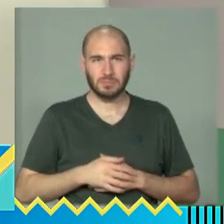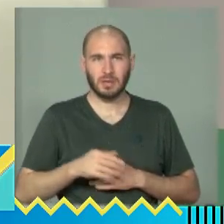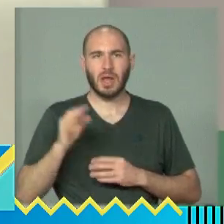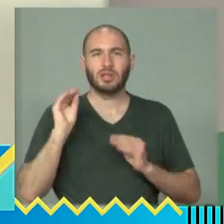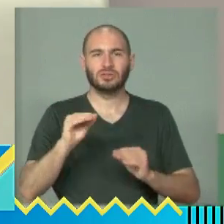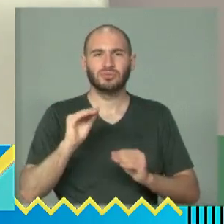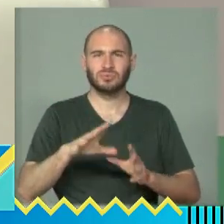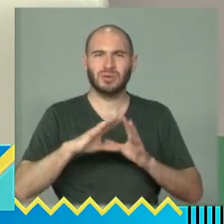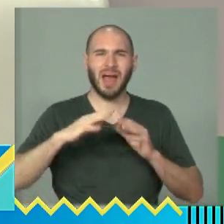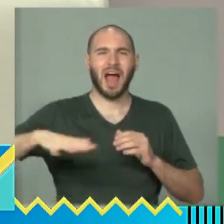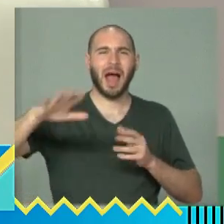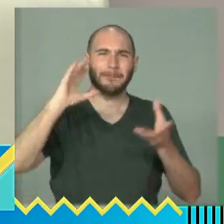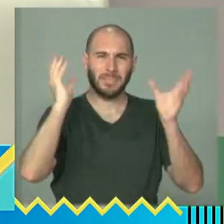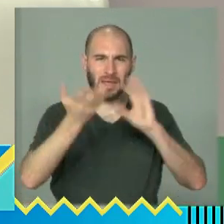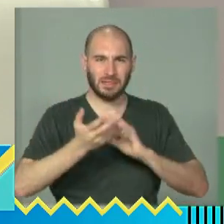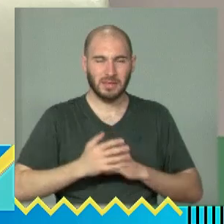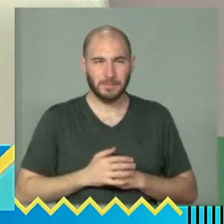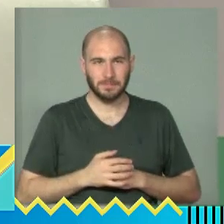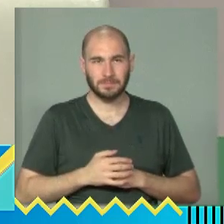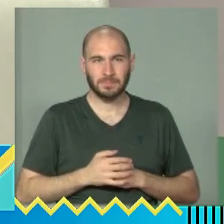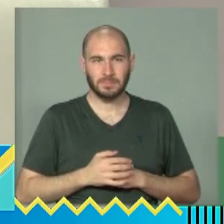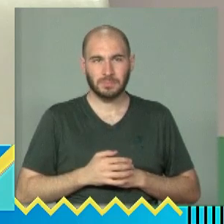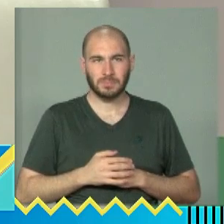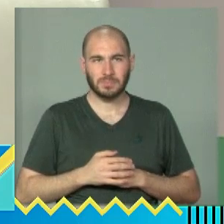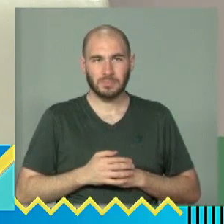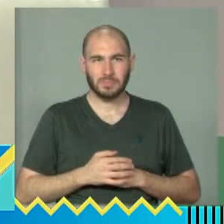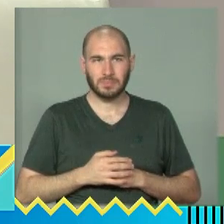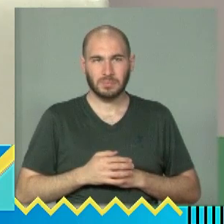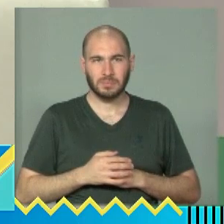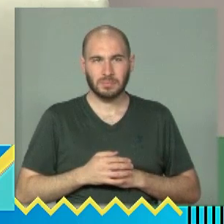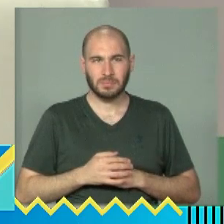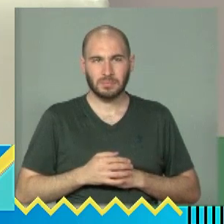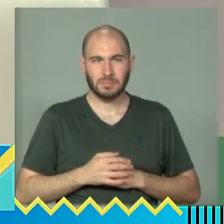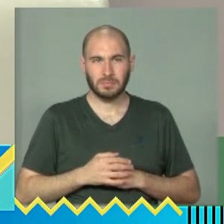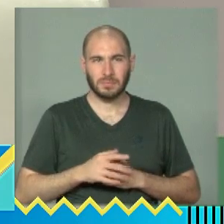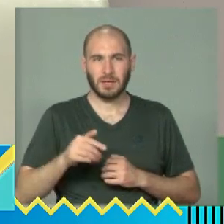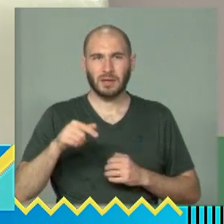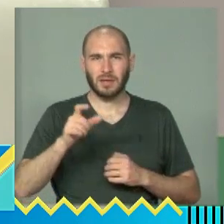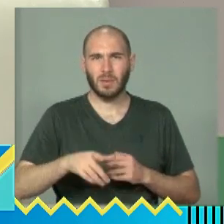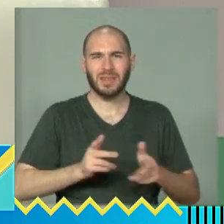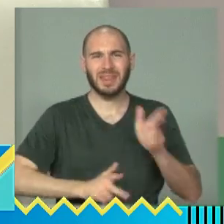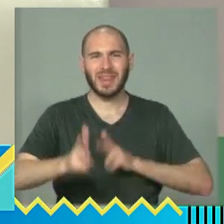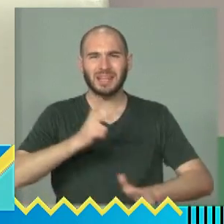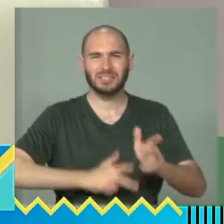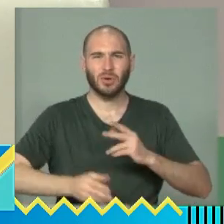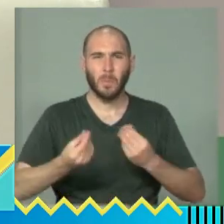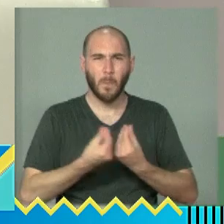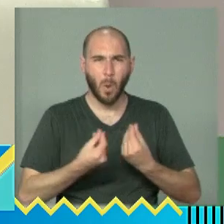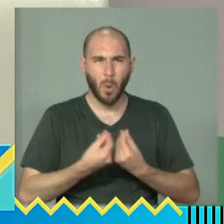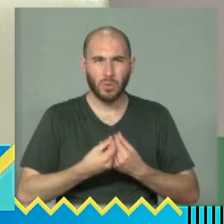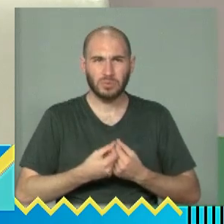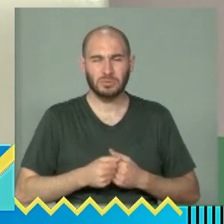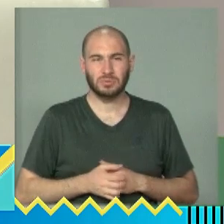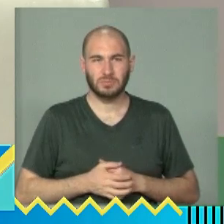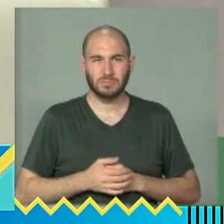contaminación ambiental también, lo que en las vías públicas, que ya hay mucho tránsito y siempre te topas con basura,